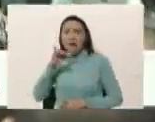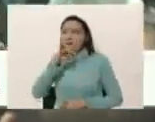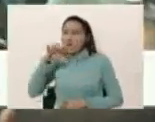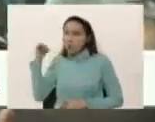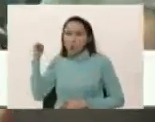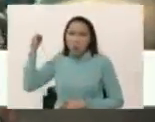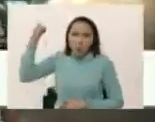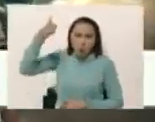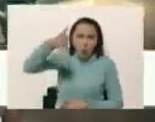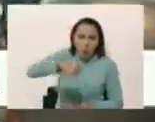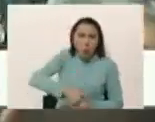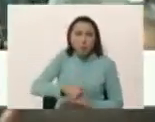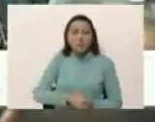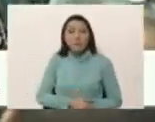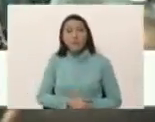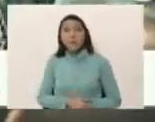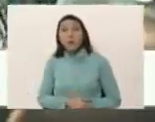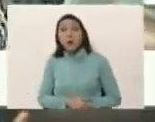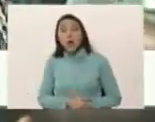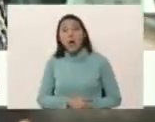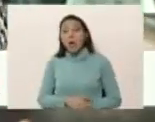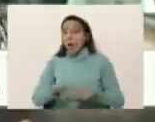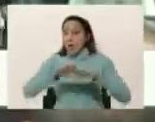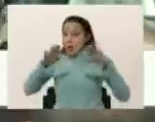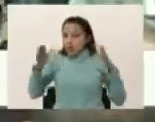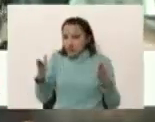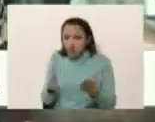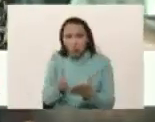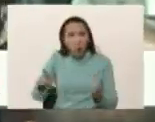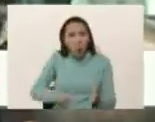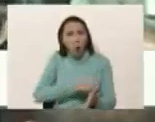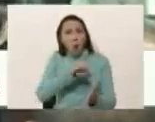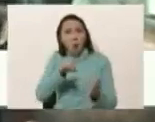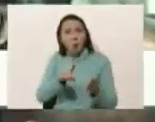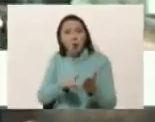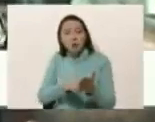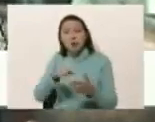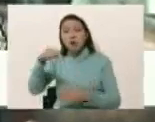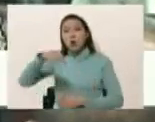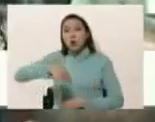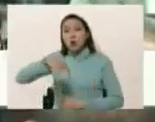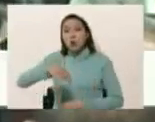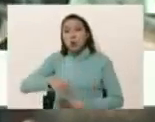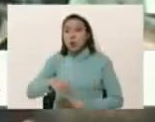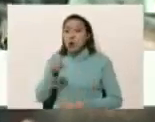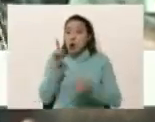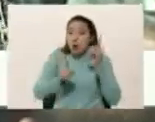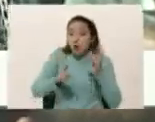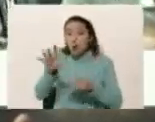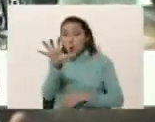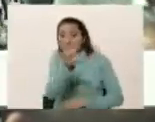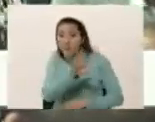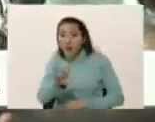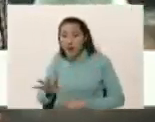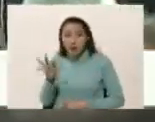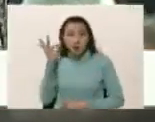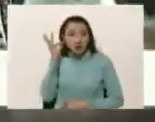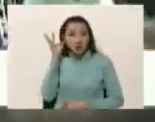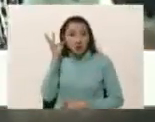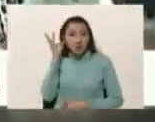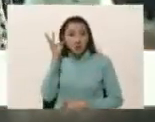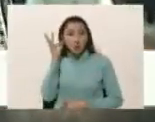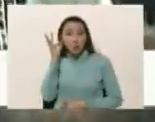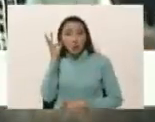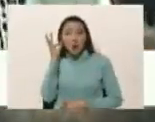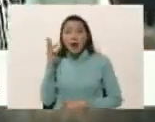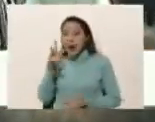y por la geografía de la tierra y es hoy en algunos países donde la mujer es víctima